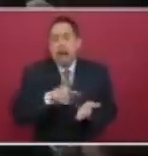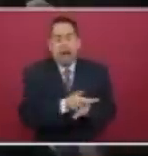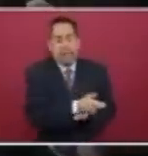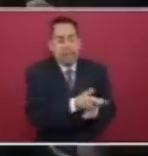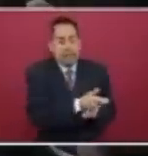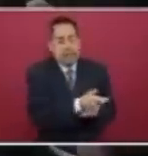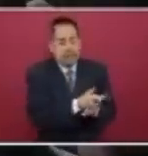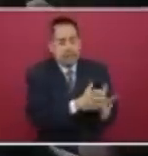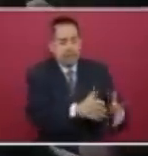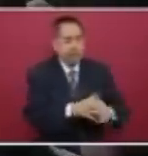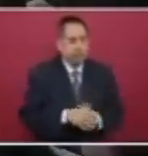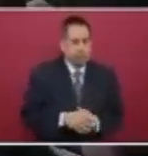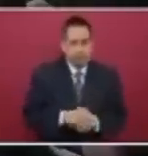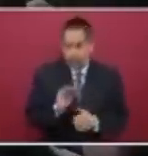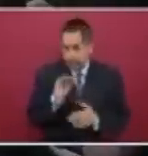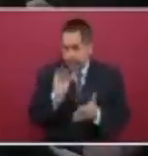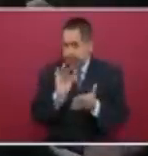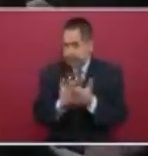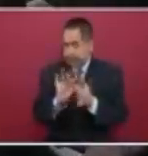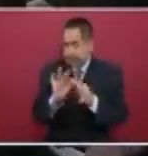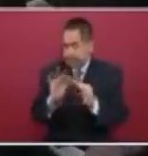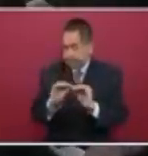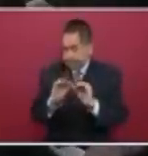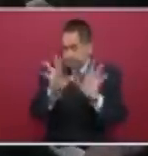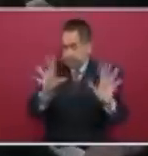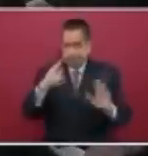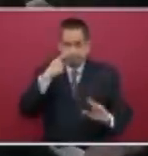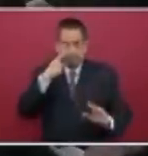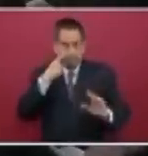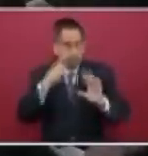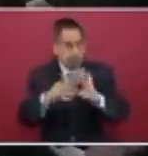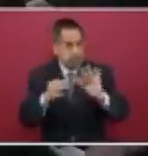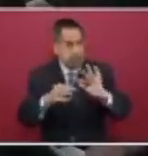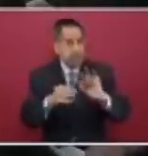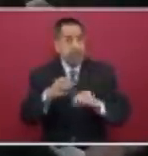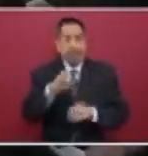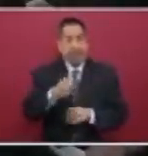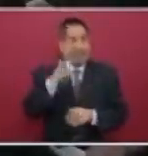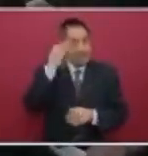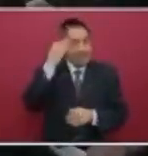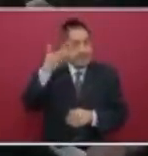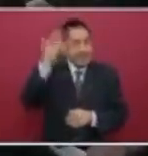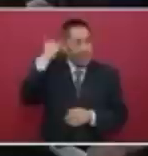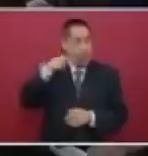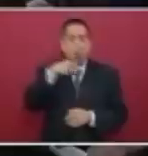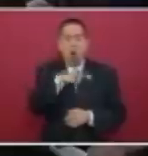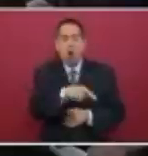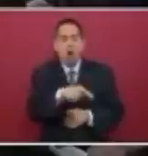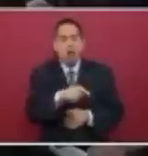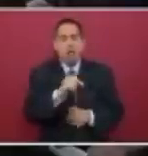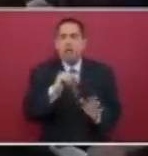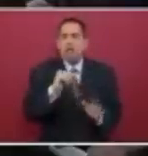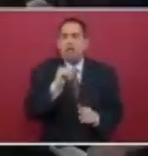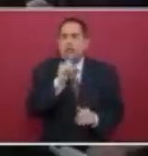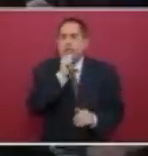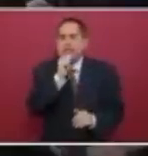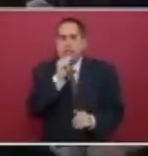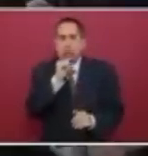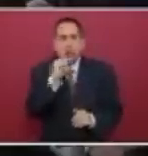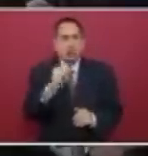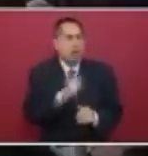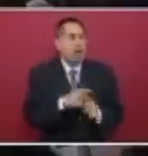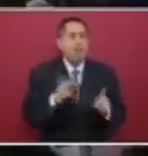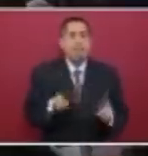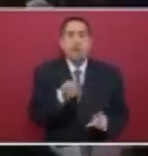hemos puesto una nota muy importante en esos momentos no se requirió la ejecución de una consulta